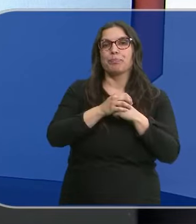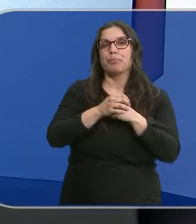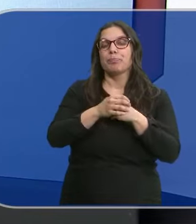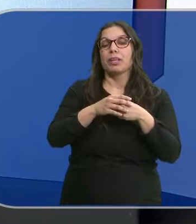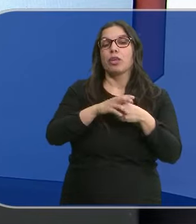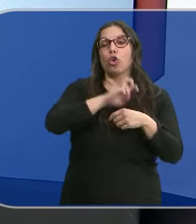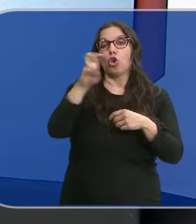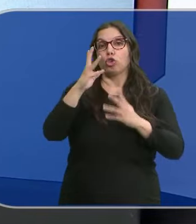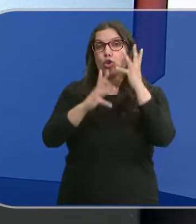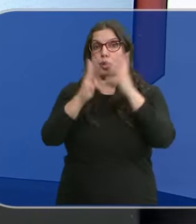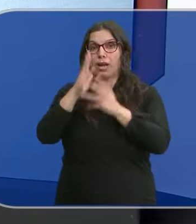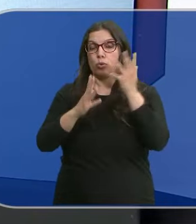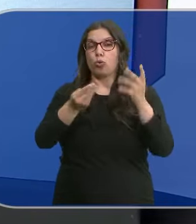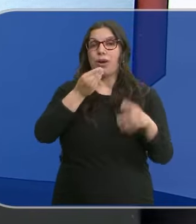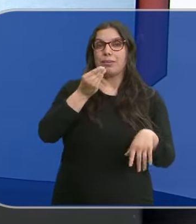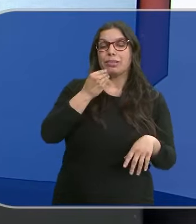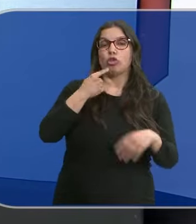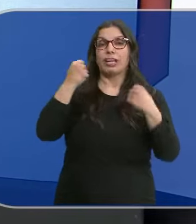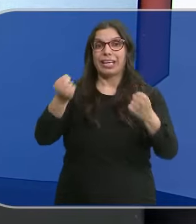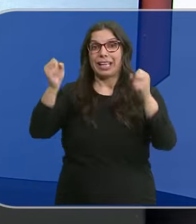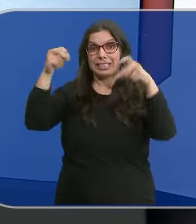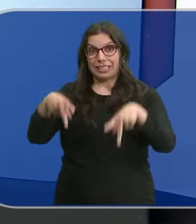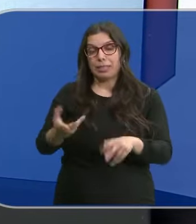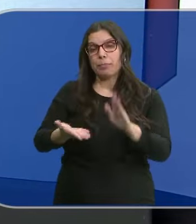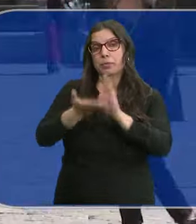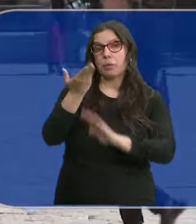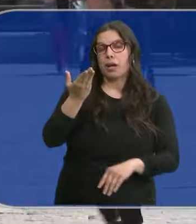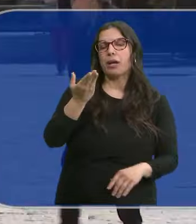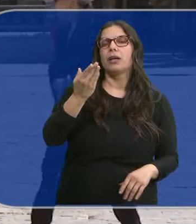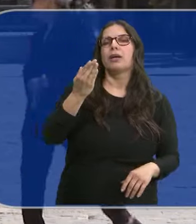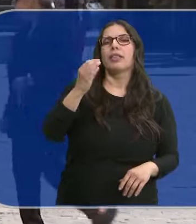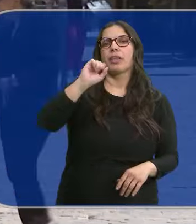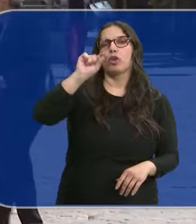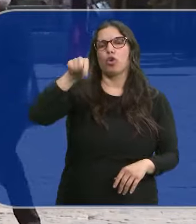sin energía y alimentos, se incrementa una décima.